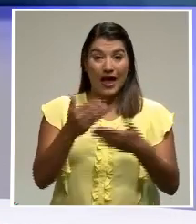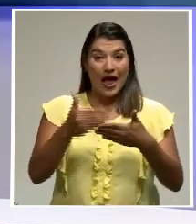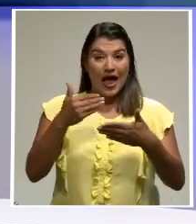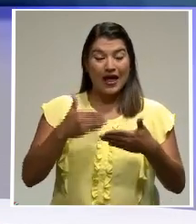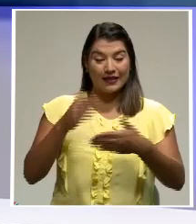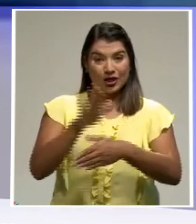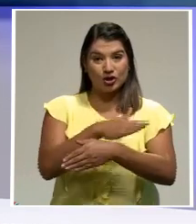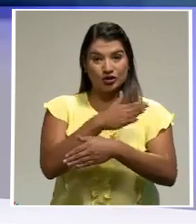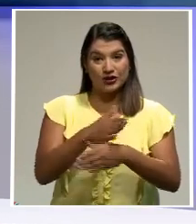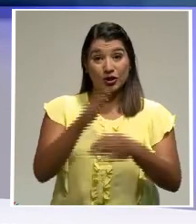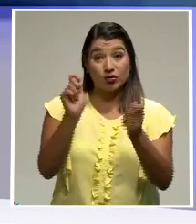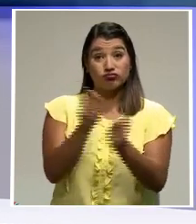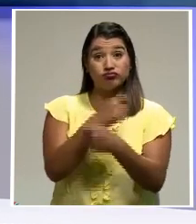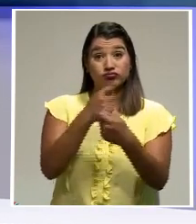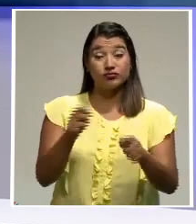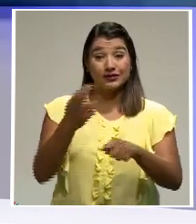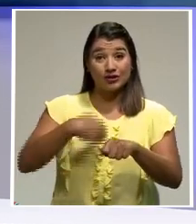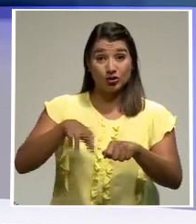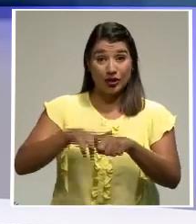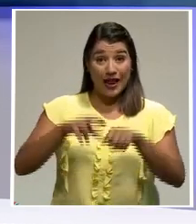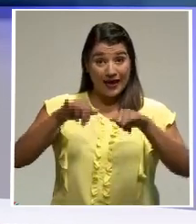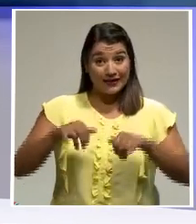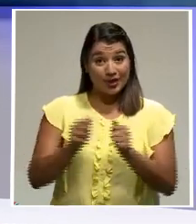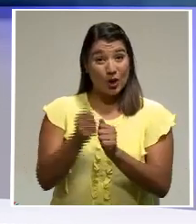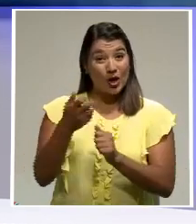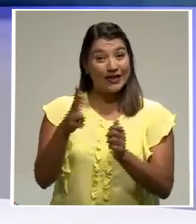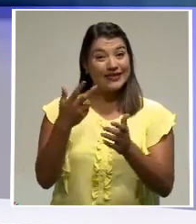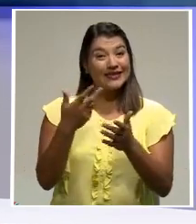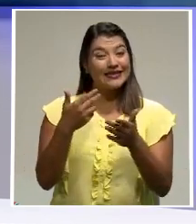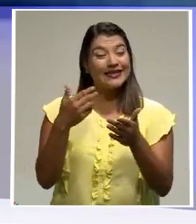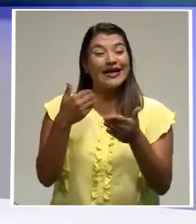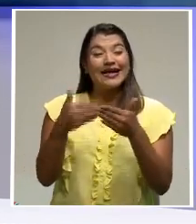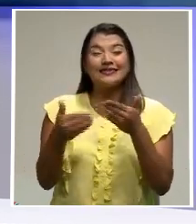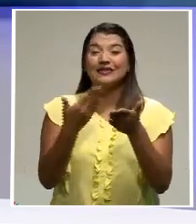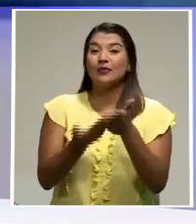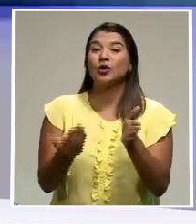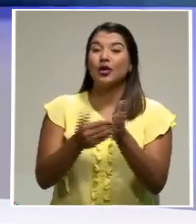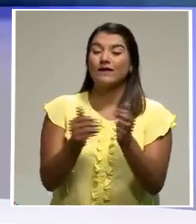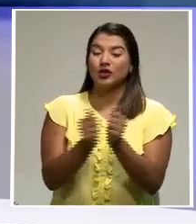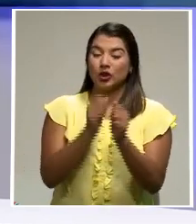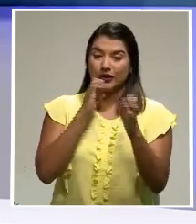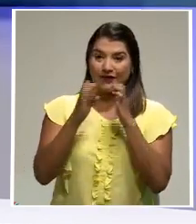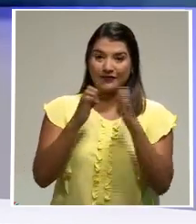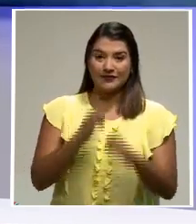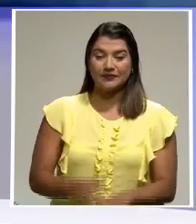Nacional. Quédese en la señal de Canal 13, que ya volvemos con esta entrevista de fondo.